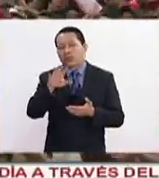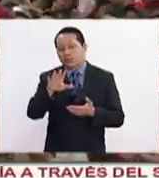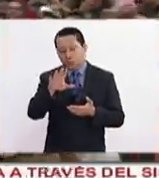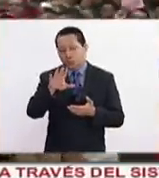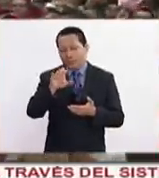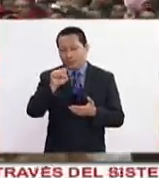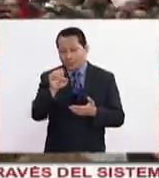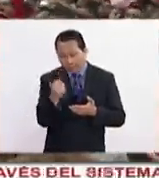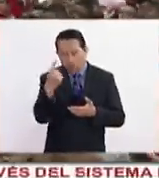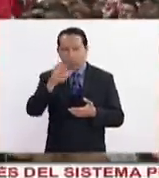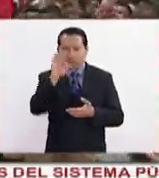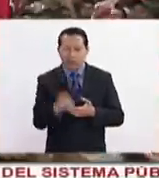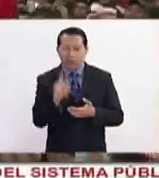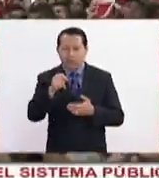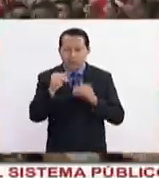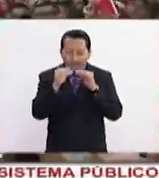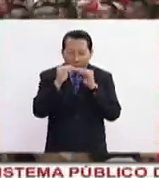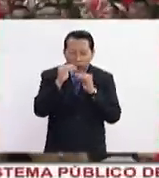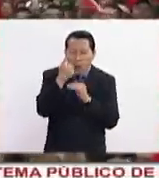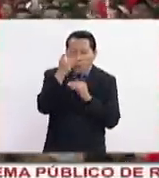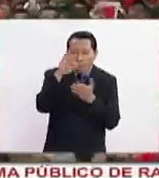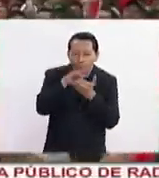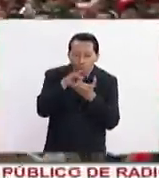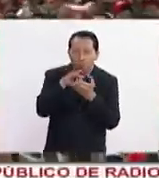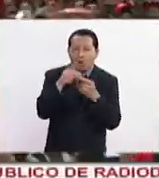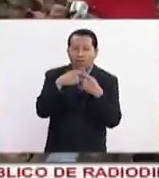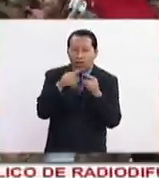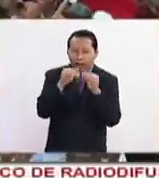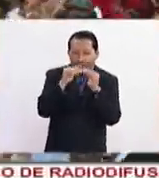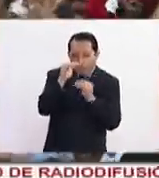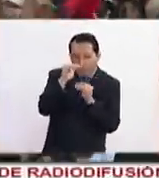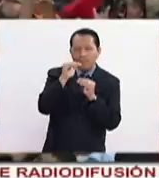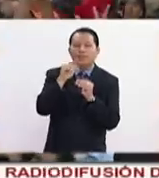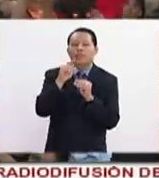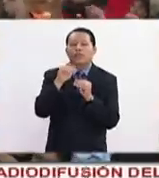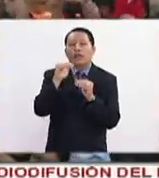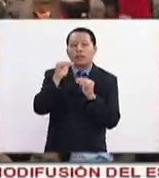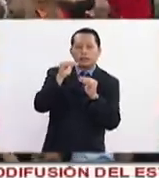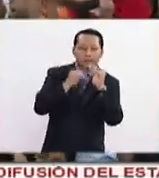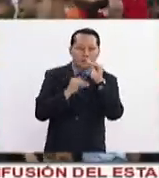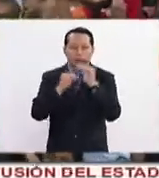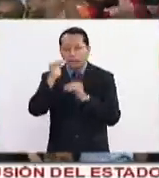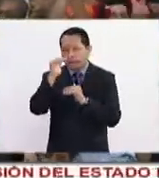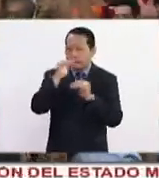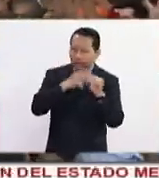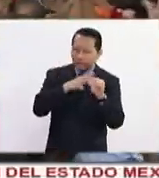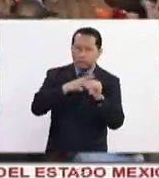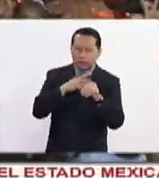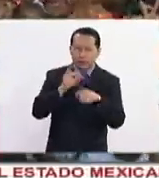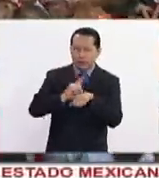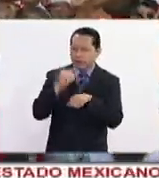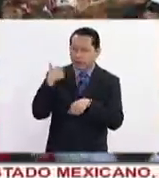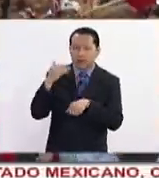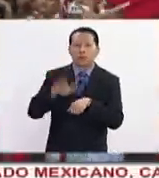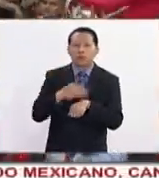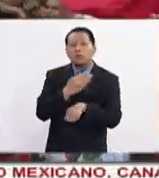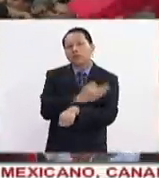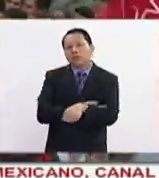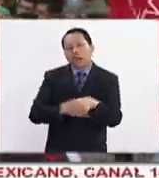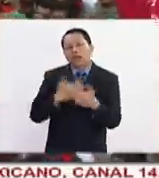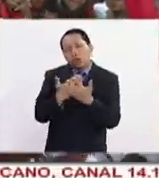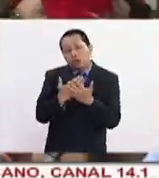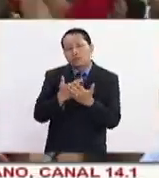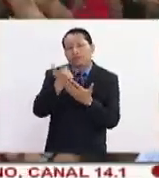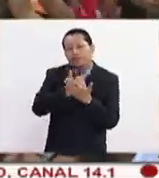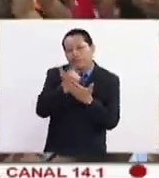41.65%, es decir, menos de un punto de diferencia, y así se han estado alternando durante los días pasados. Debido a la tardanza del conteo de